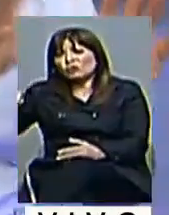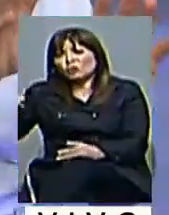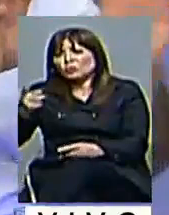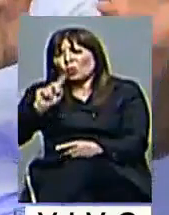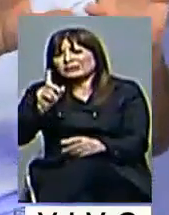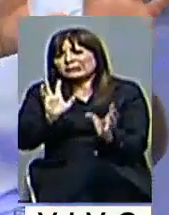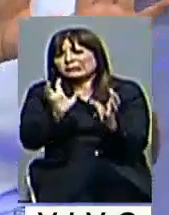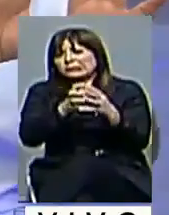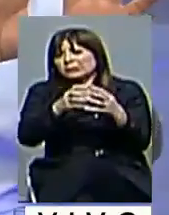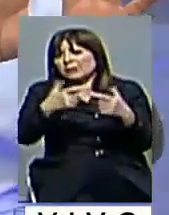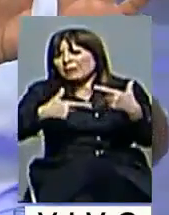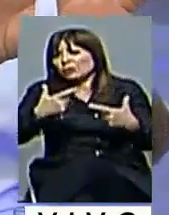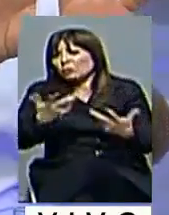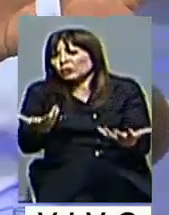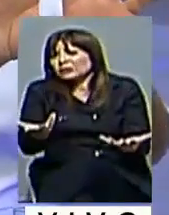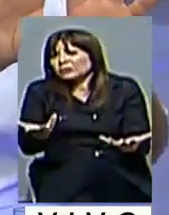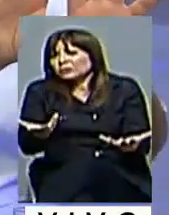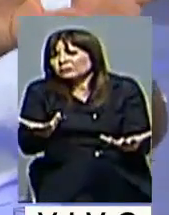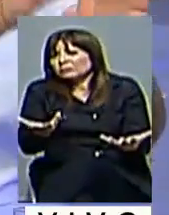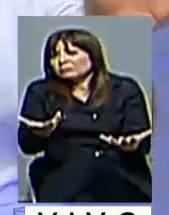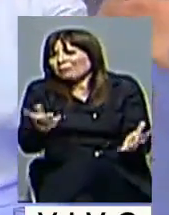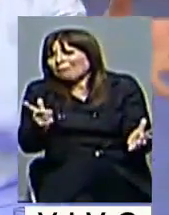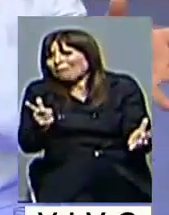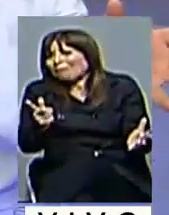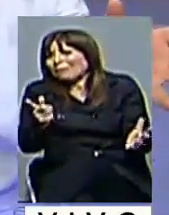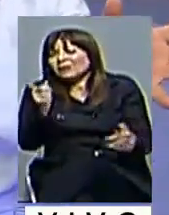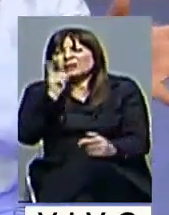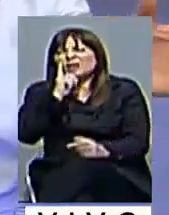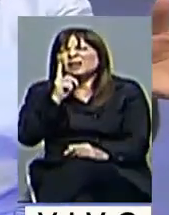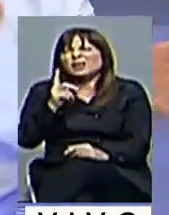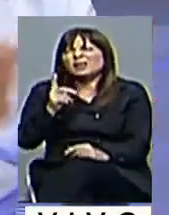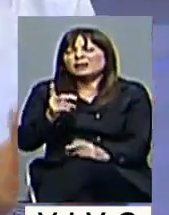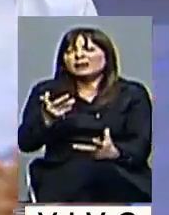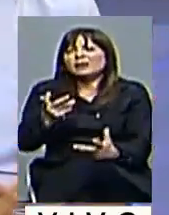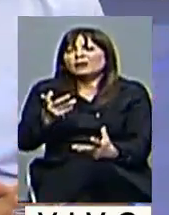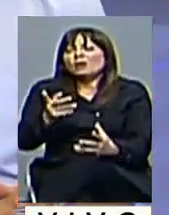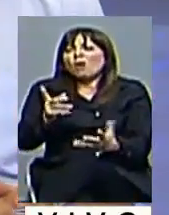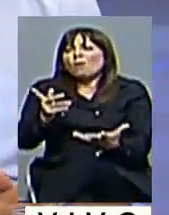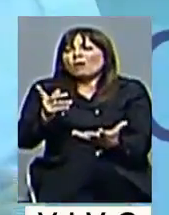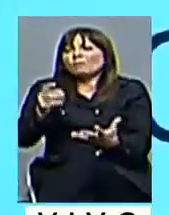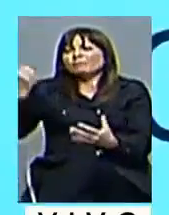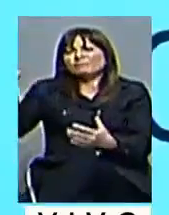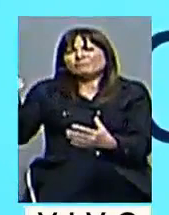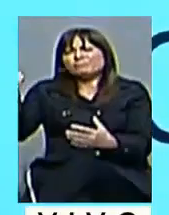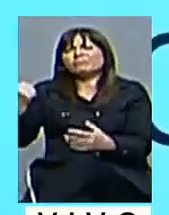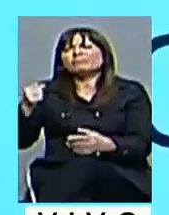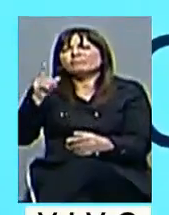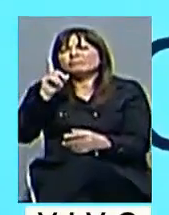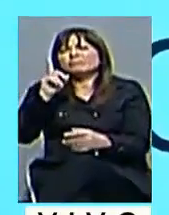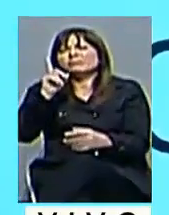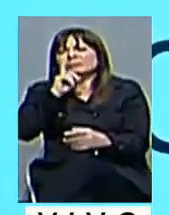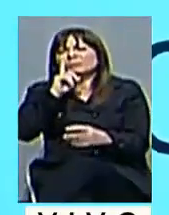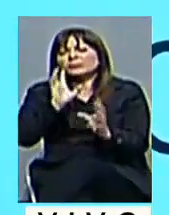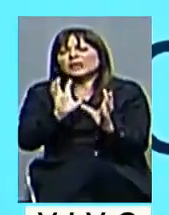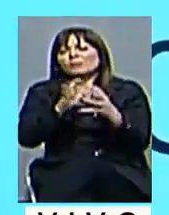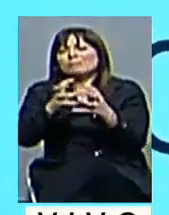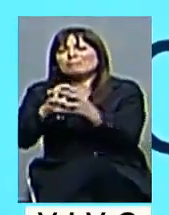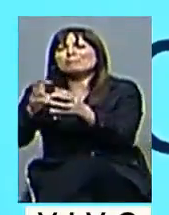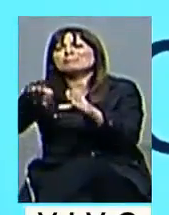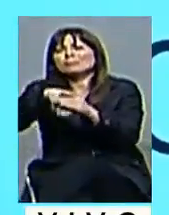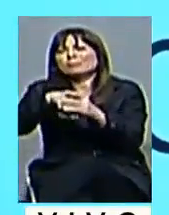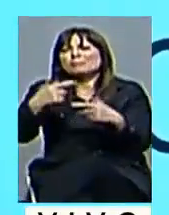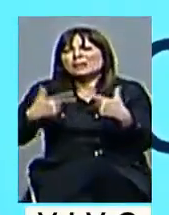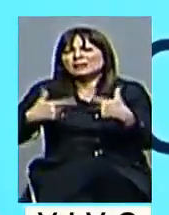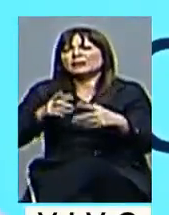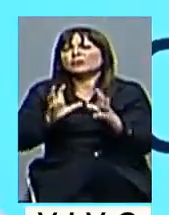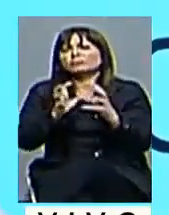Entonces, Osandonista. Claro, él tiene una complejidad que va más allá de los partidos, por lo tanto en su gabinete tiene que integrar los partidos sin duda. Yo creo que él aprendió